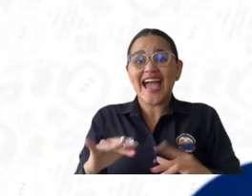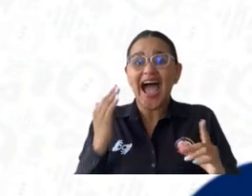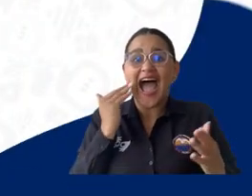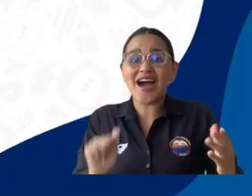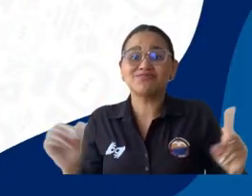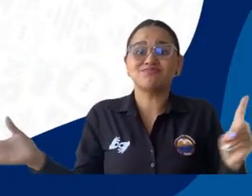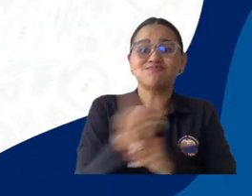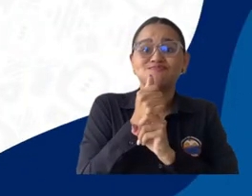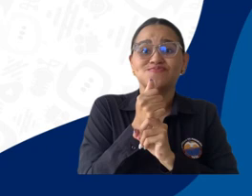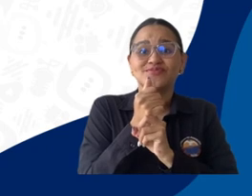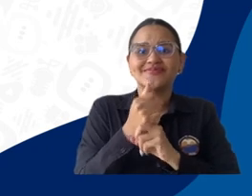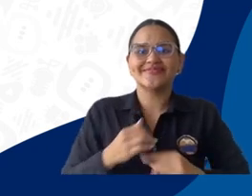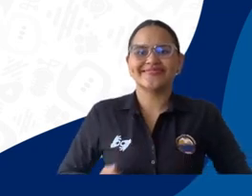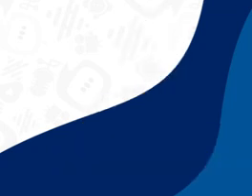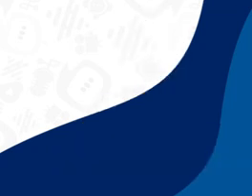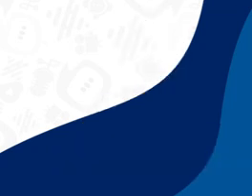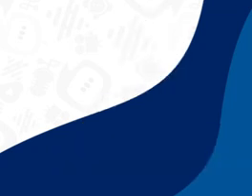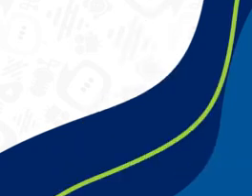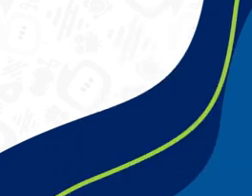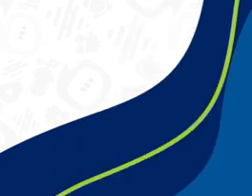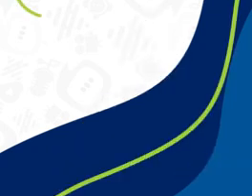Salvador.